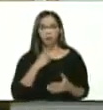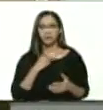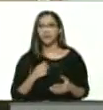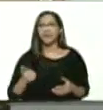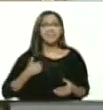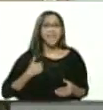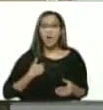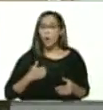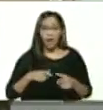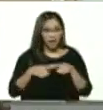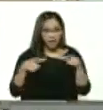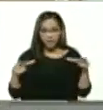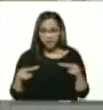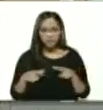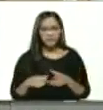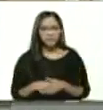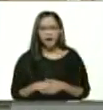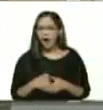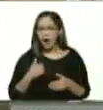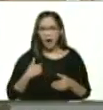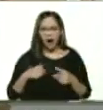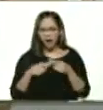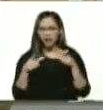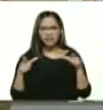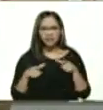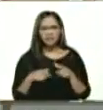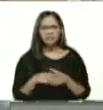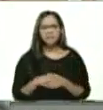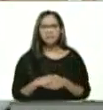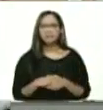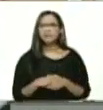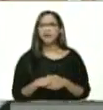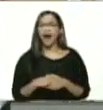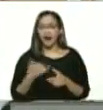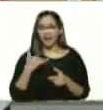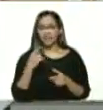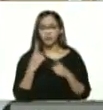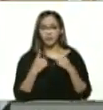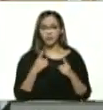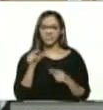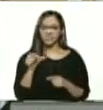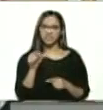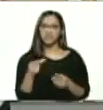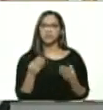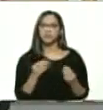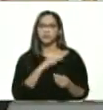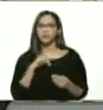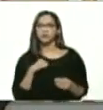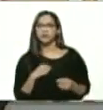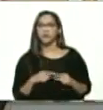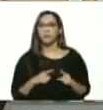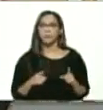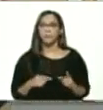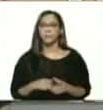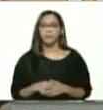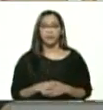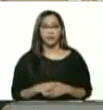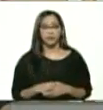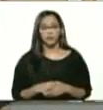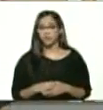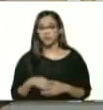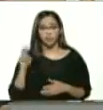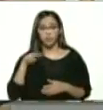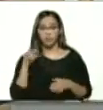signo de cualquier signo hay unos que nos critican mucho a nosotros pero son and convoca una reunión de sus bases